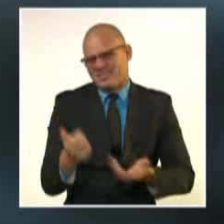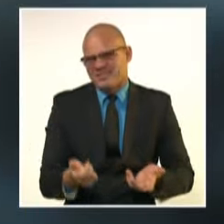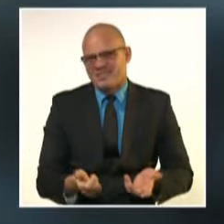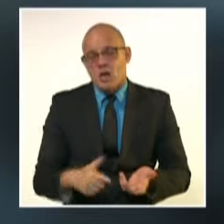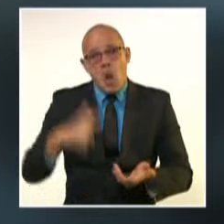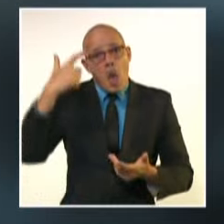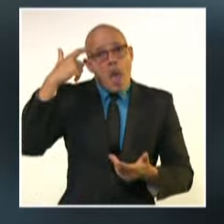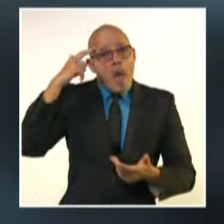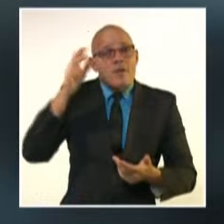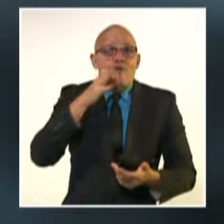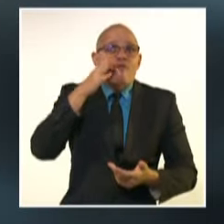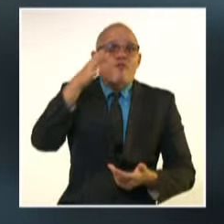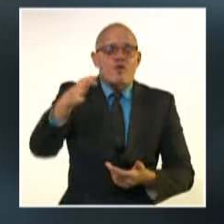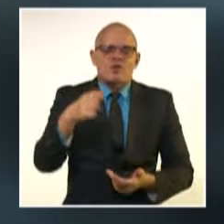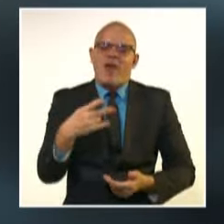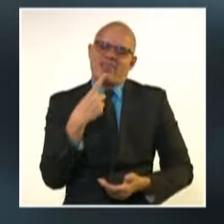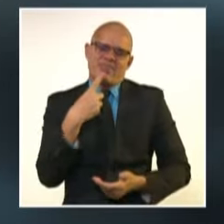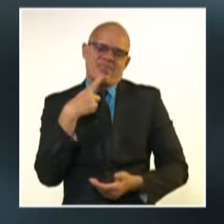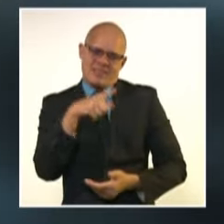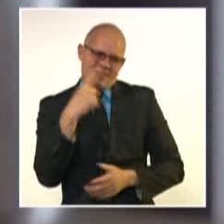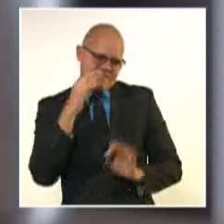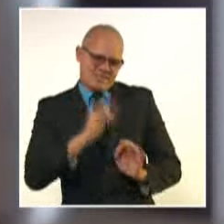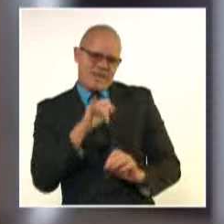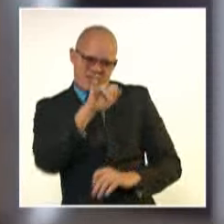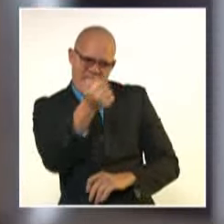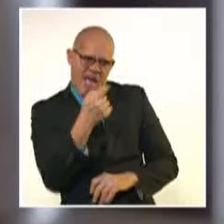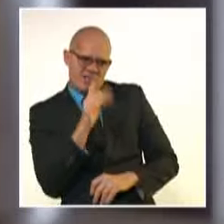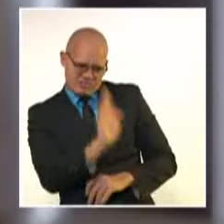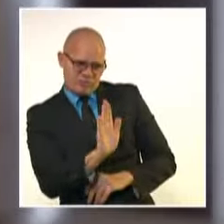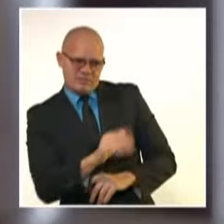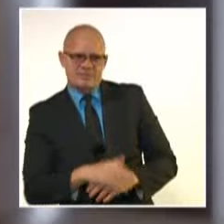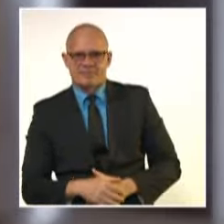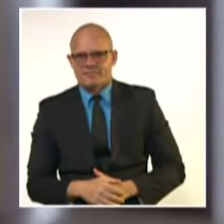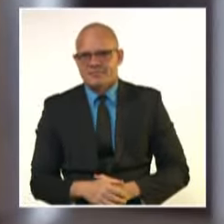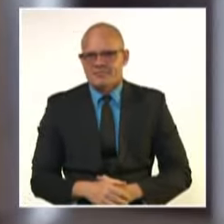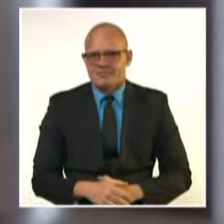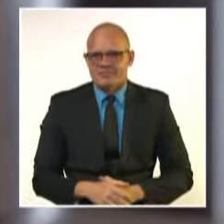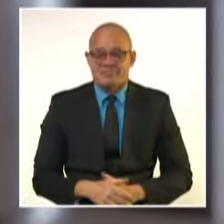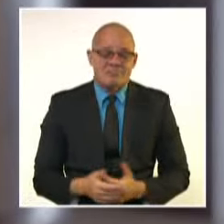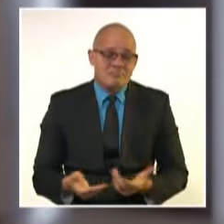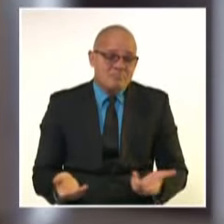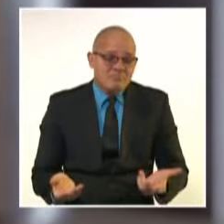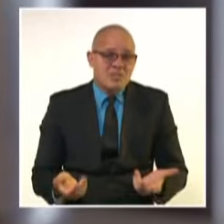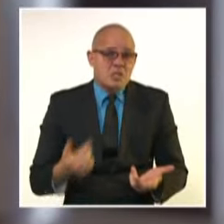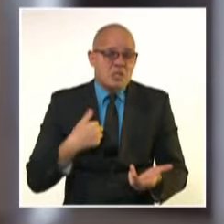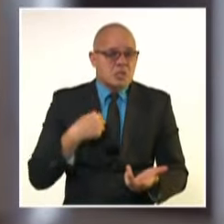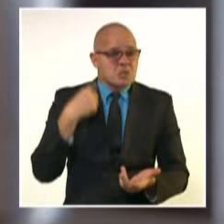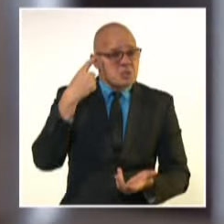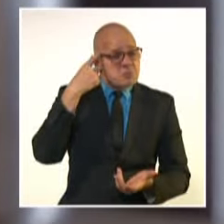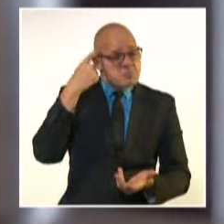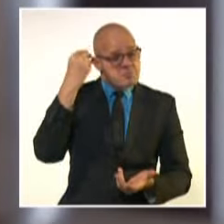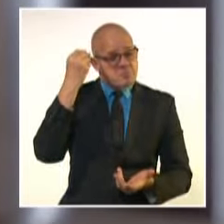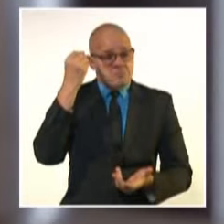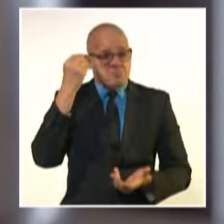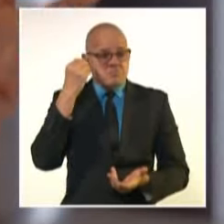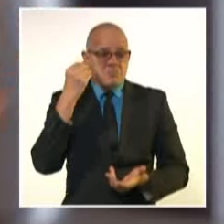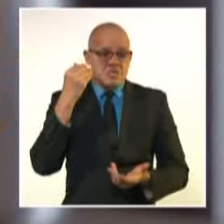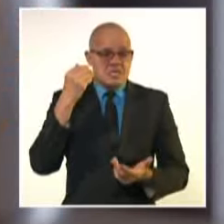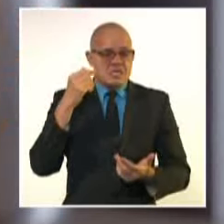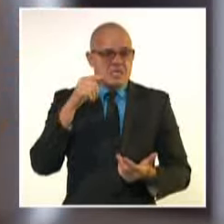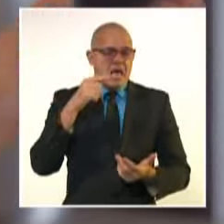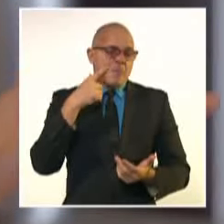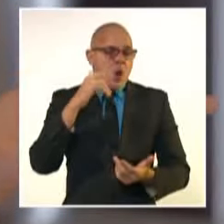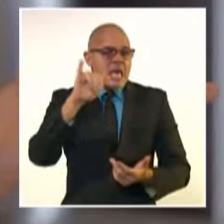el que reconozcamos esa estética como algo, como un cliché. Y entonces me pregunto qué va a pasar. Me pregunto si la IA